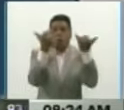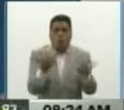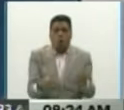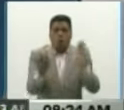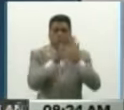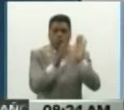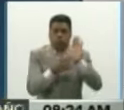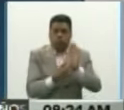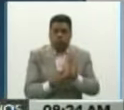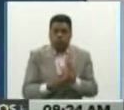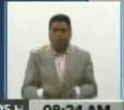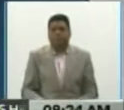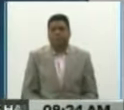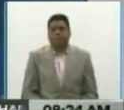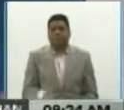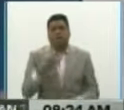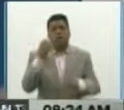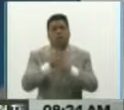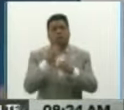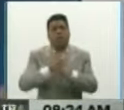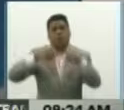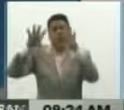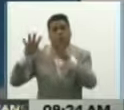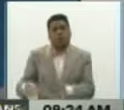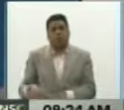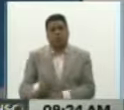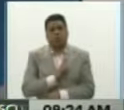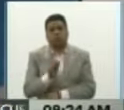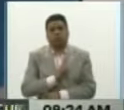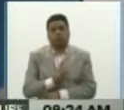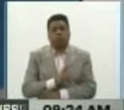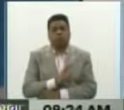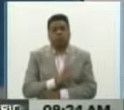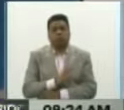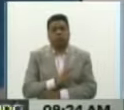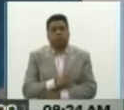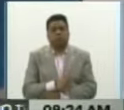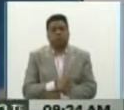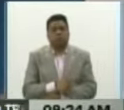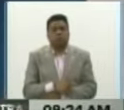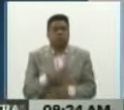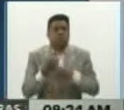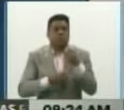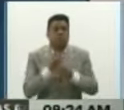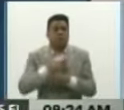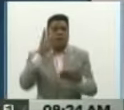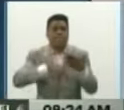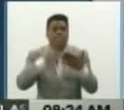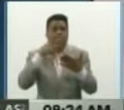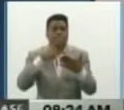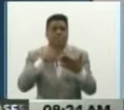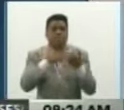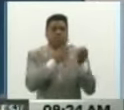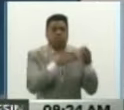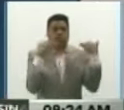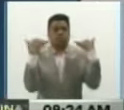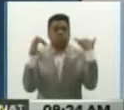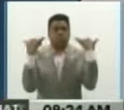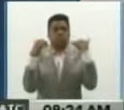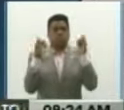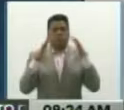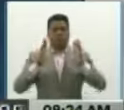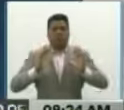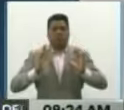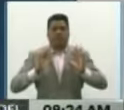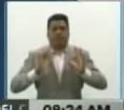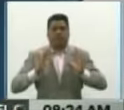que estos trabajadores suspendidos no gozan, Lorenzo Mendoza no les permite que esos niños gocen de los planes vacacionales. Los devuelven,